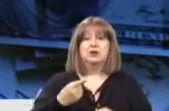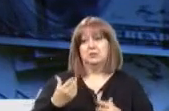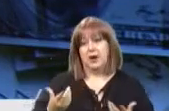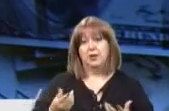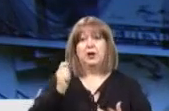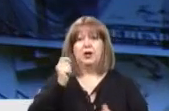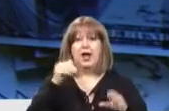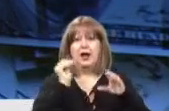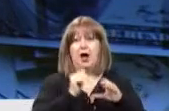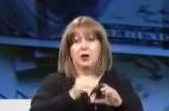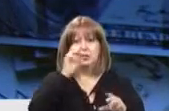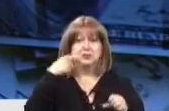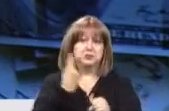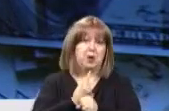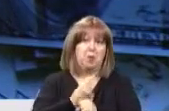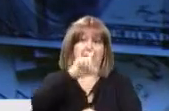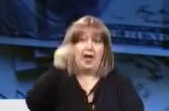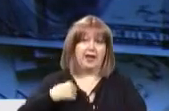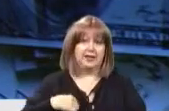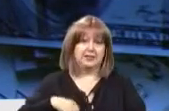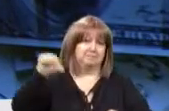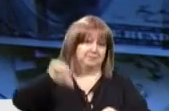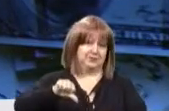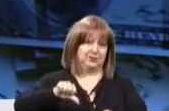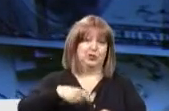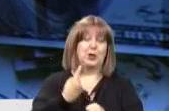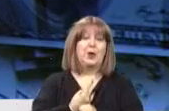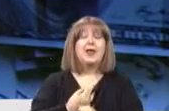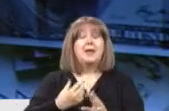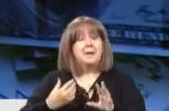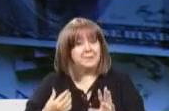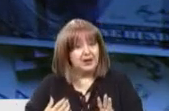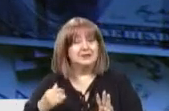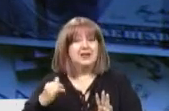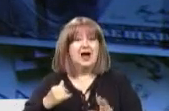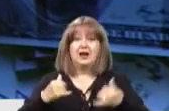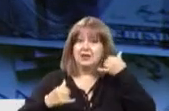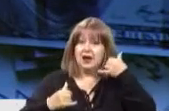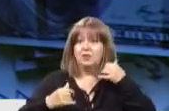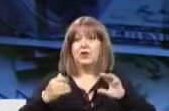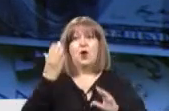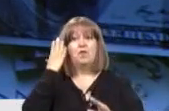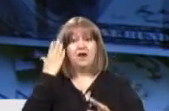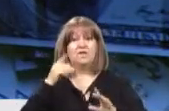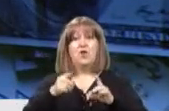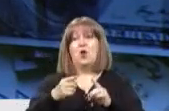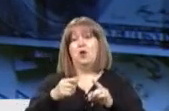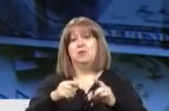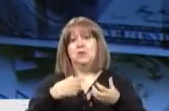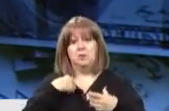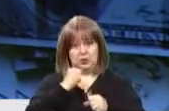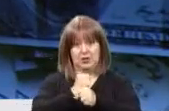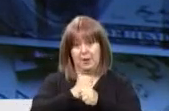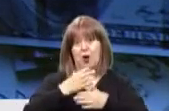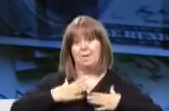dicen, bueno, ¿quién va a ahorrar en este país? En este país no se puede ahorrar. Claro. Y en realidad tengo muchas consultas yo por las redes o por, digamos, por el mismo trabajo,